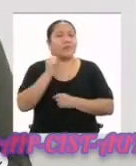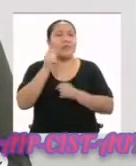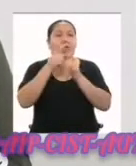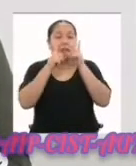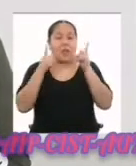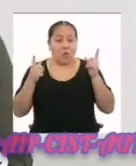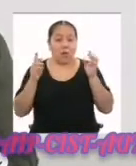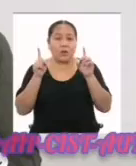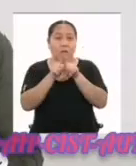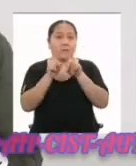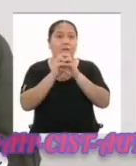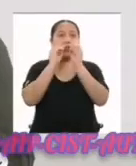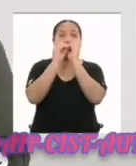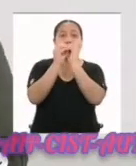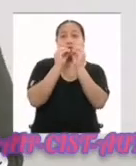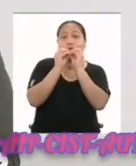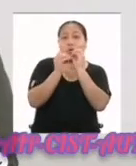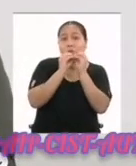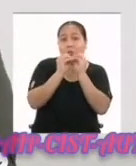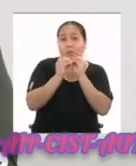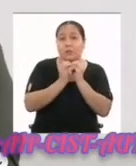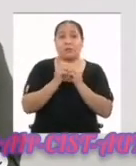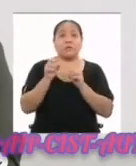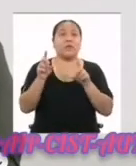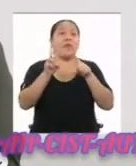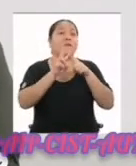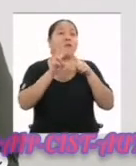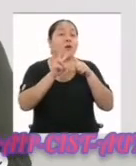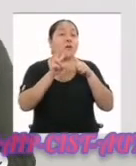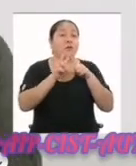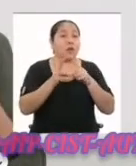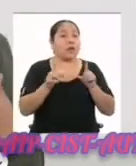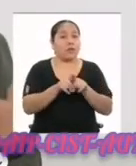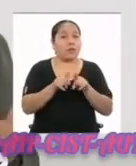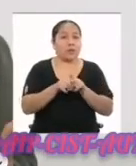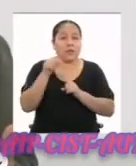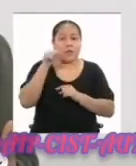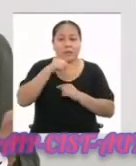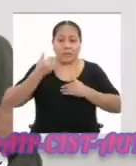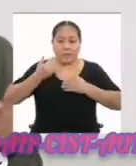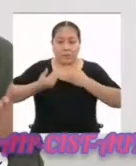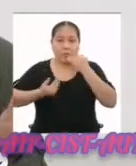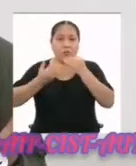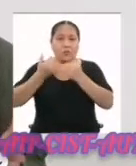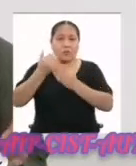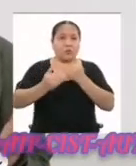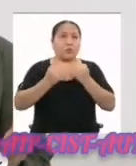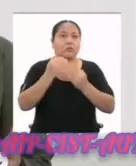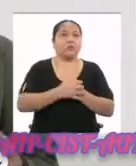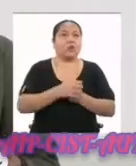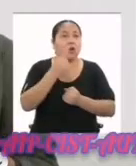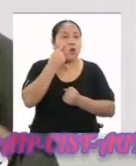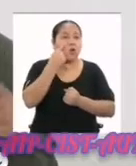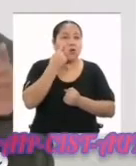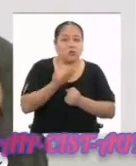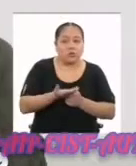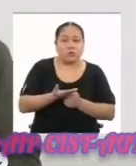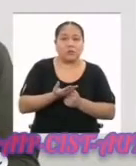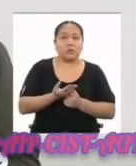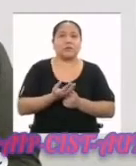debemos adaptar también el vocabulario. A este proceso se le conoce también